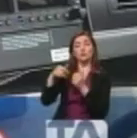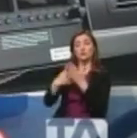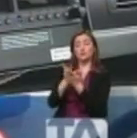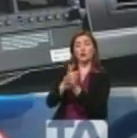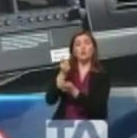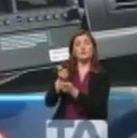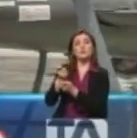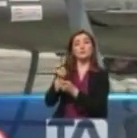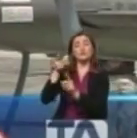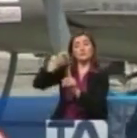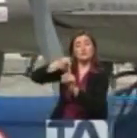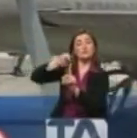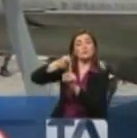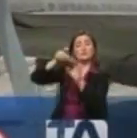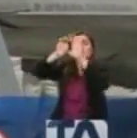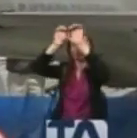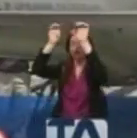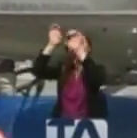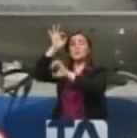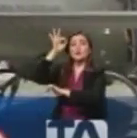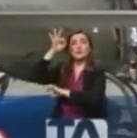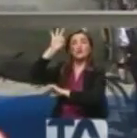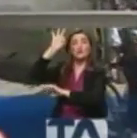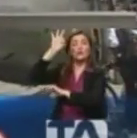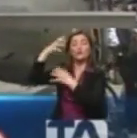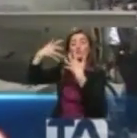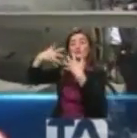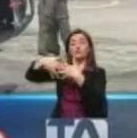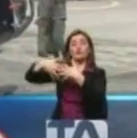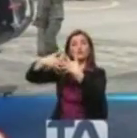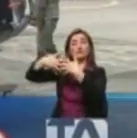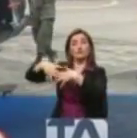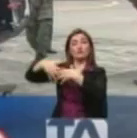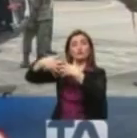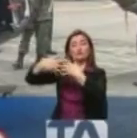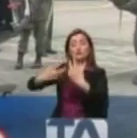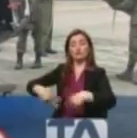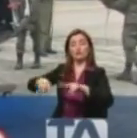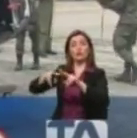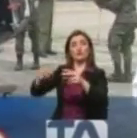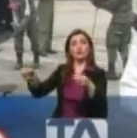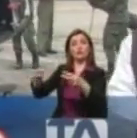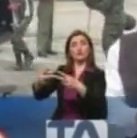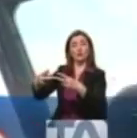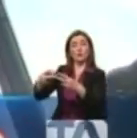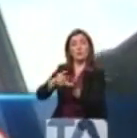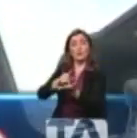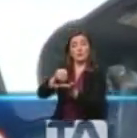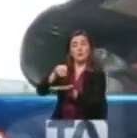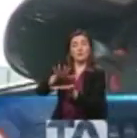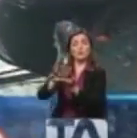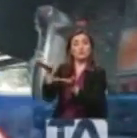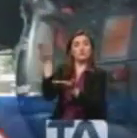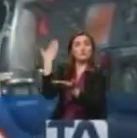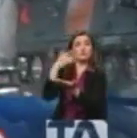se ejecutó directamente con empresa francesa fabricante, ejecutando el valor del seguro de una aeronave